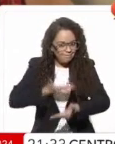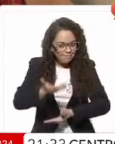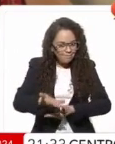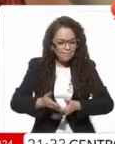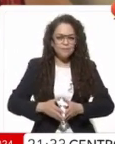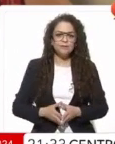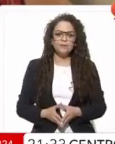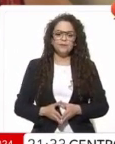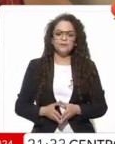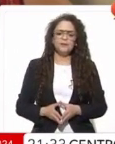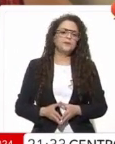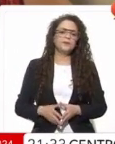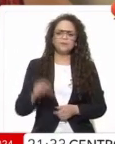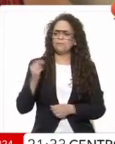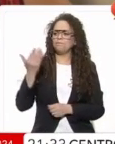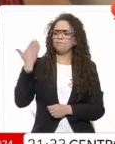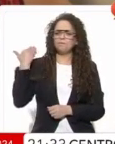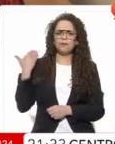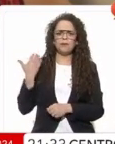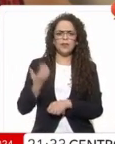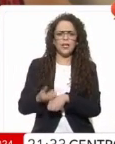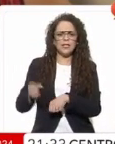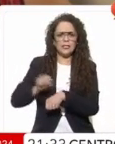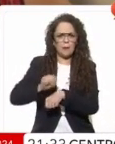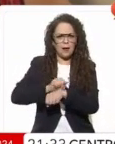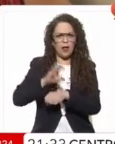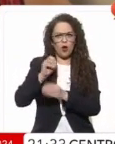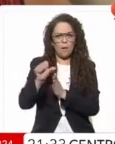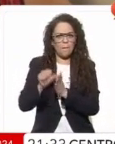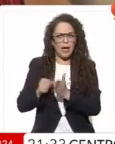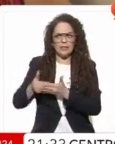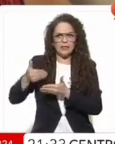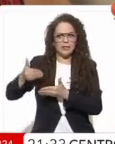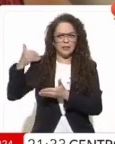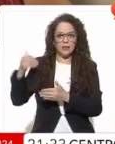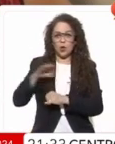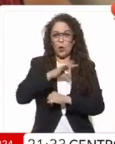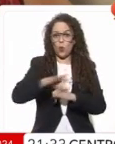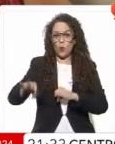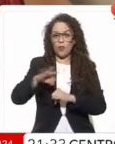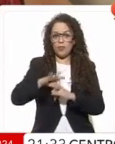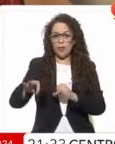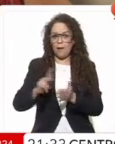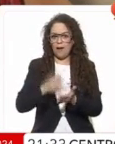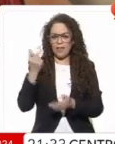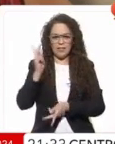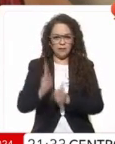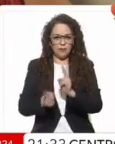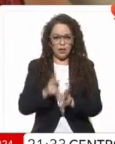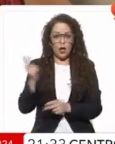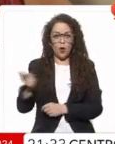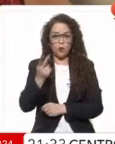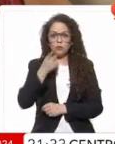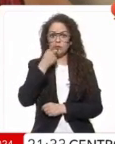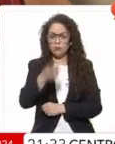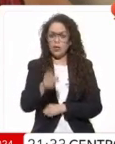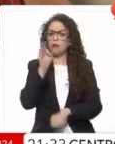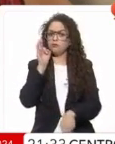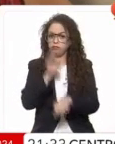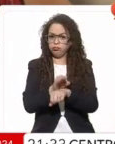platicamos hace unas semanas, ya un par de meses, y la última vez que conversamos defendía en este espacio pues justamente